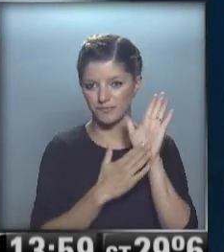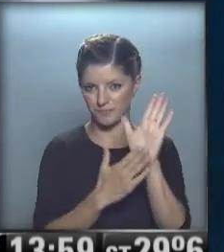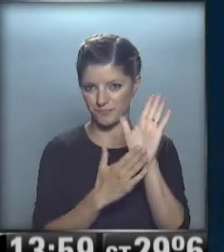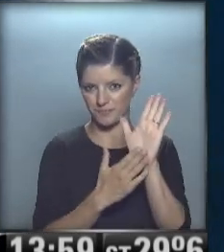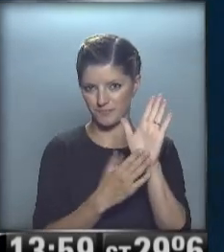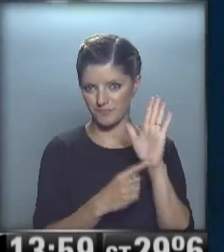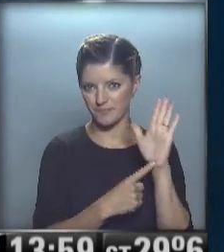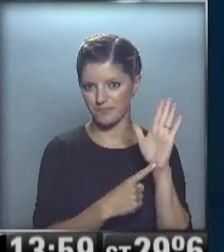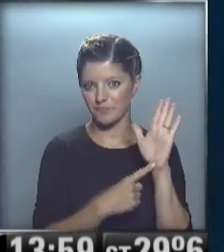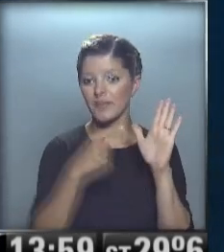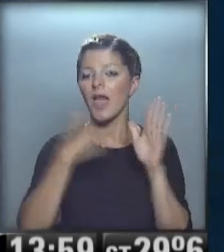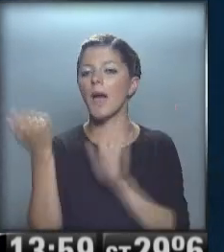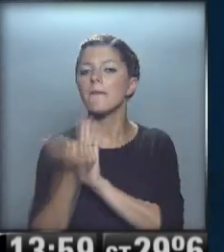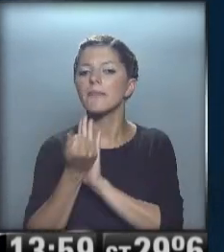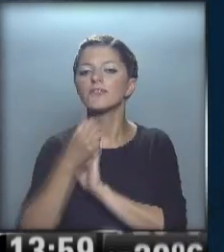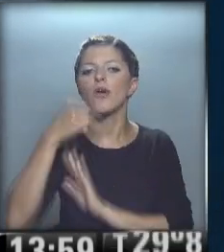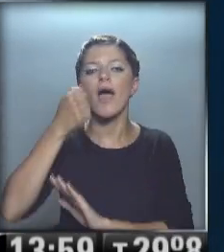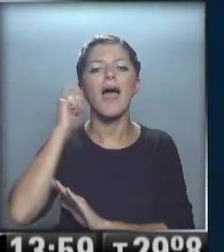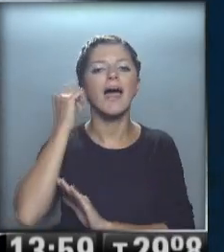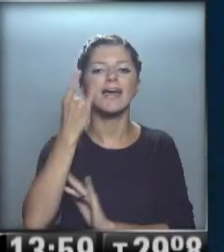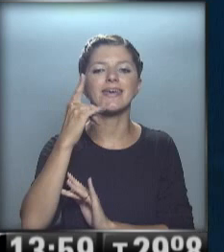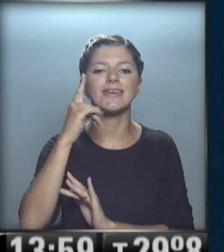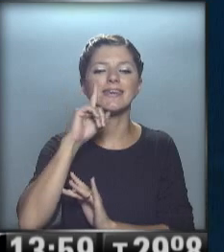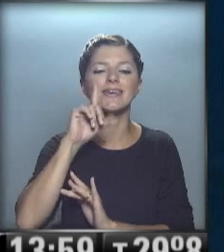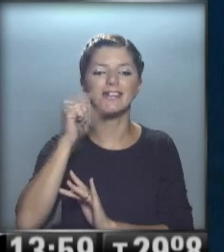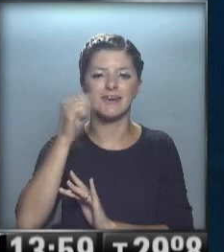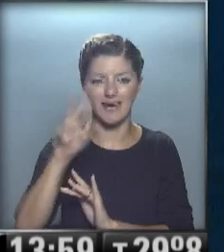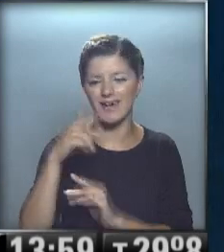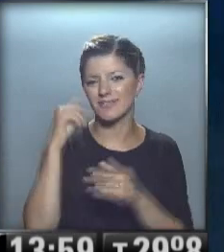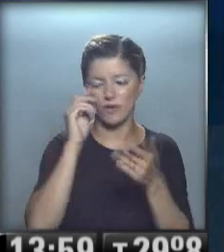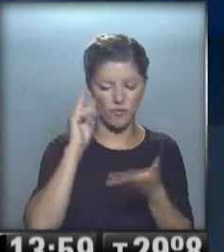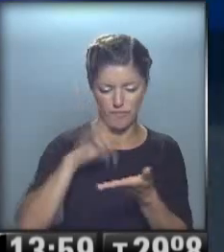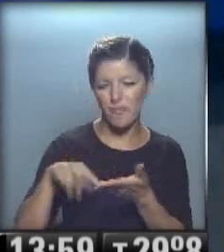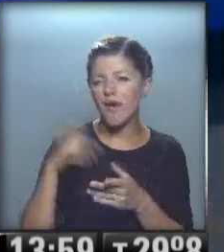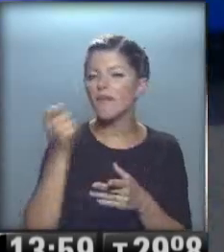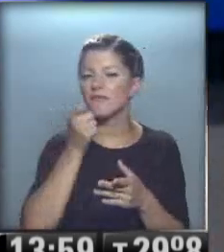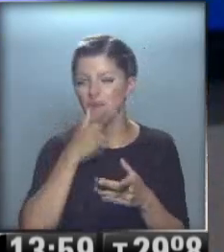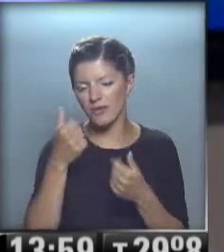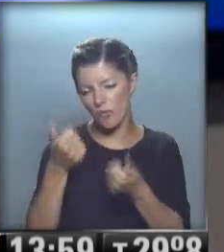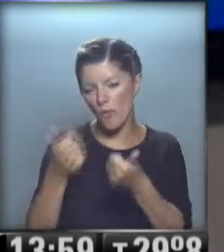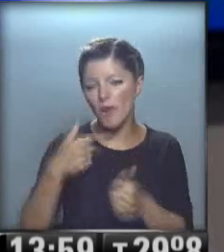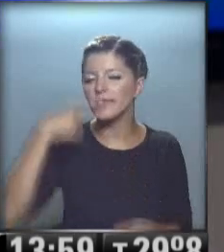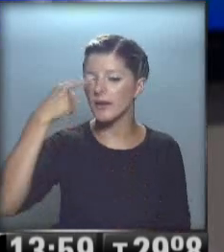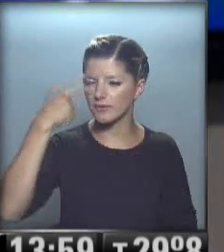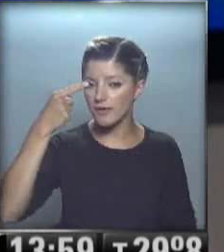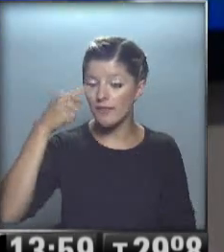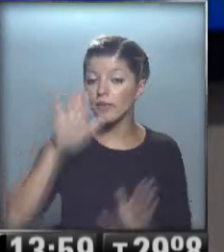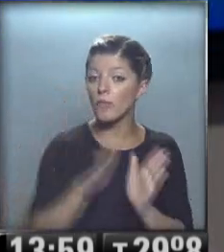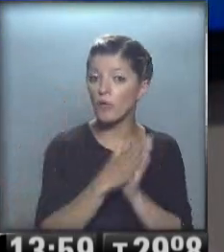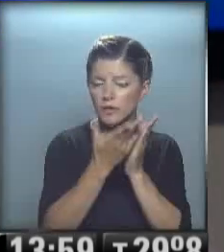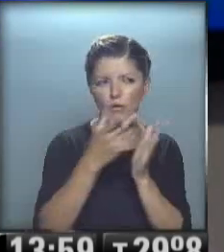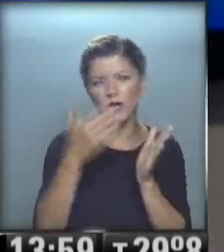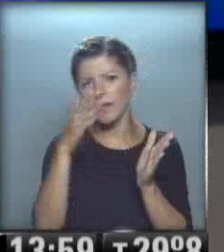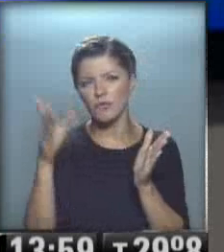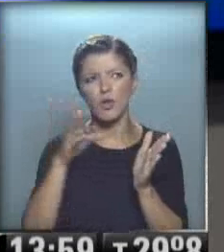libertad, Ediciones Aguilar, la verdad, se lee de un tirón, es apasionante, una buena oportunidad para retomar un libro que fue publicado